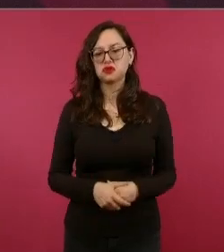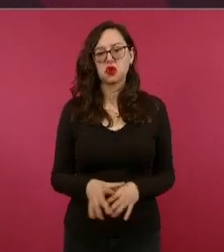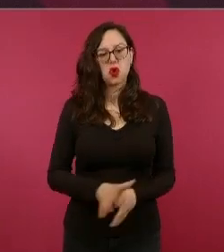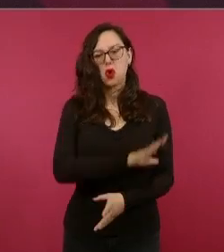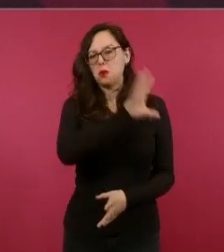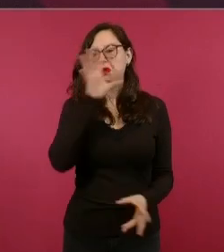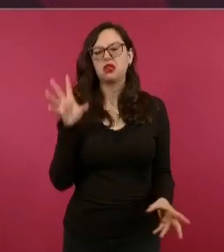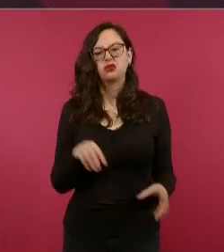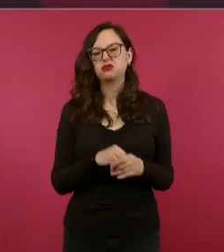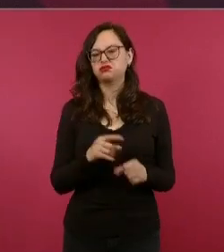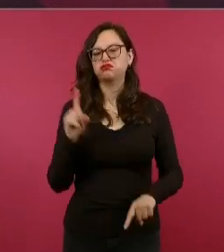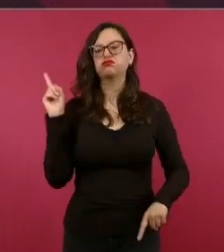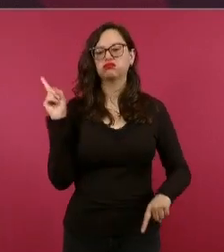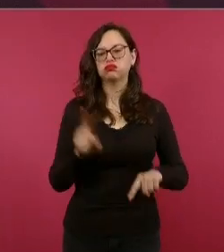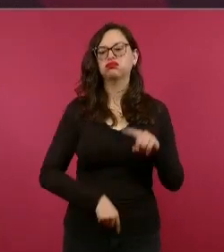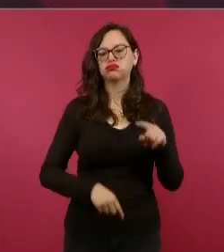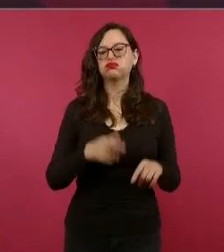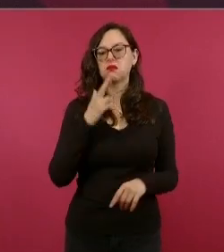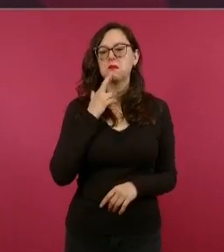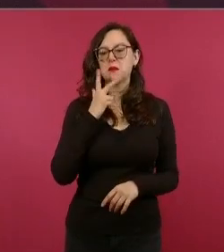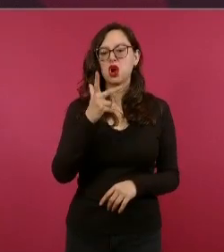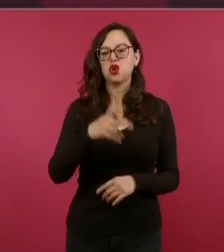y la bajamos.